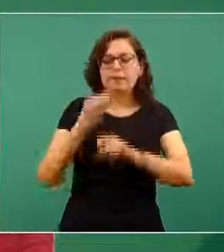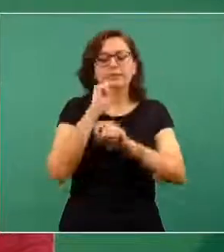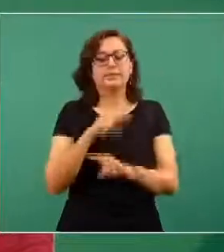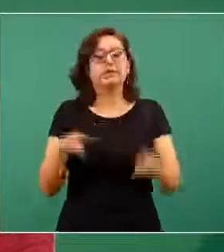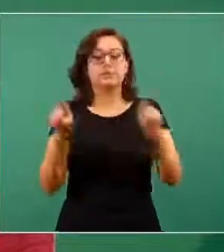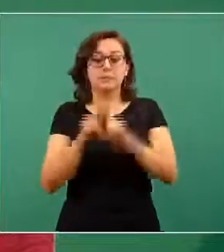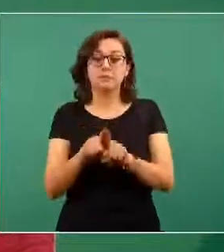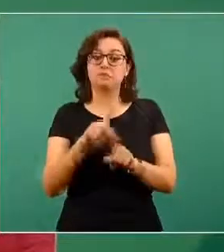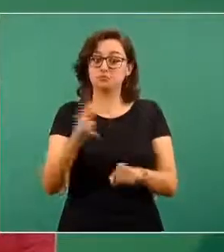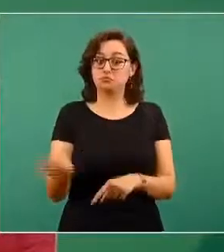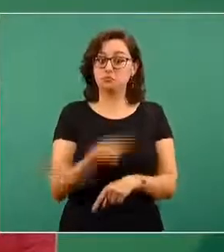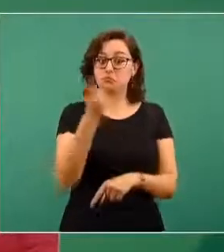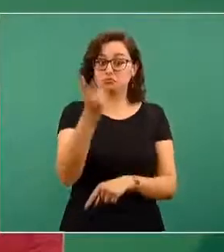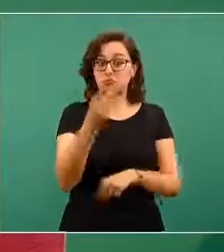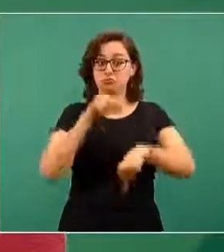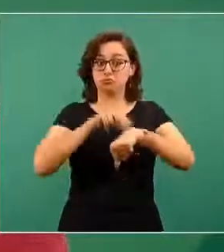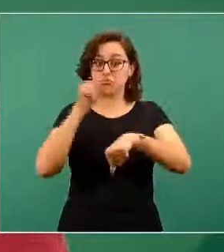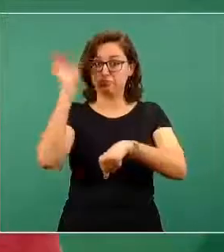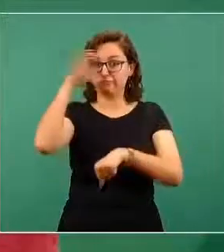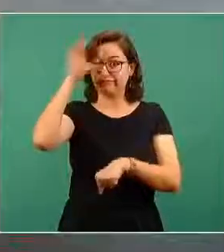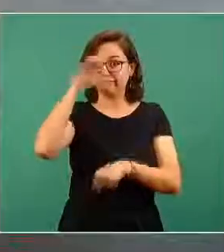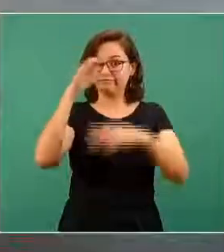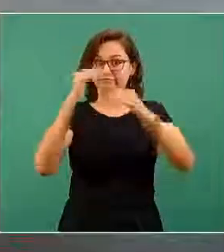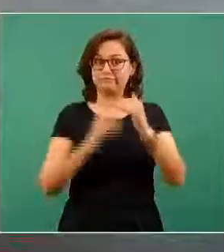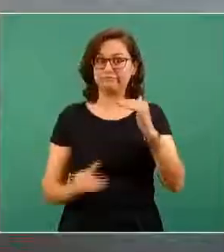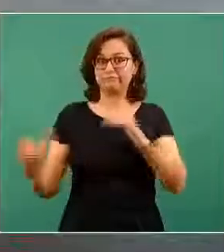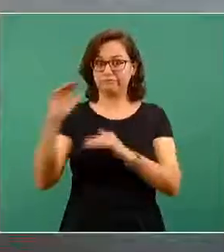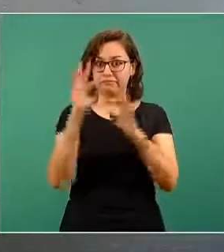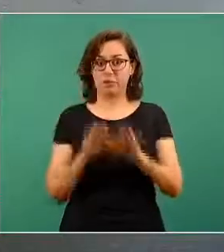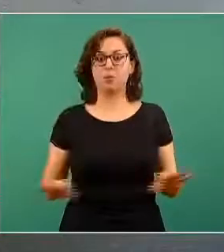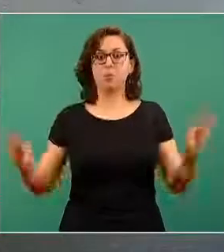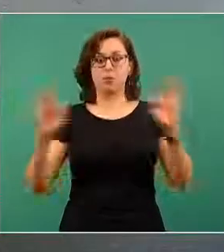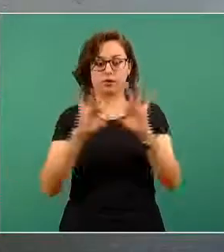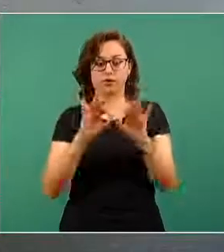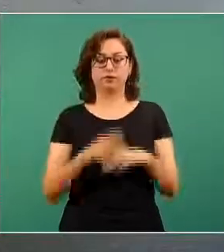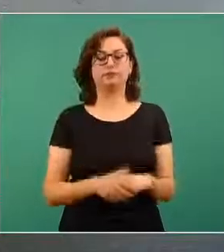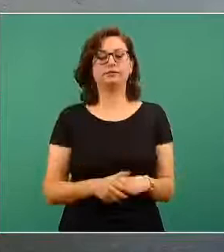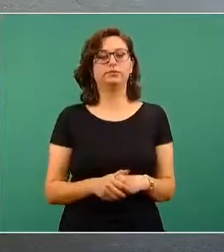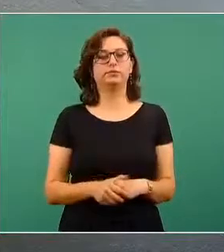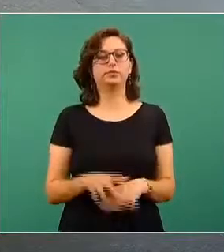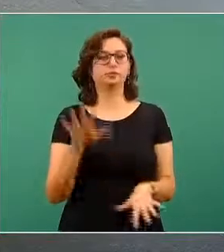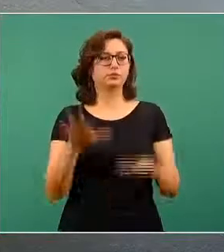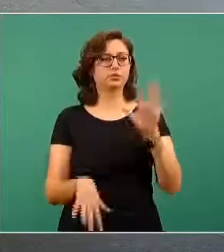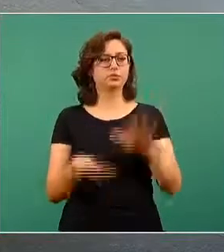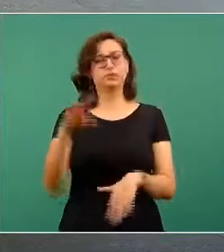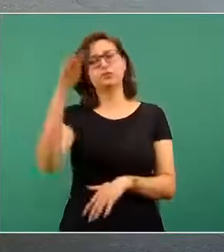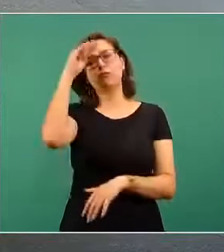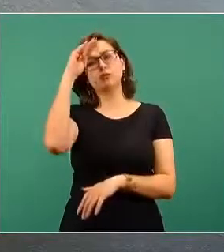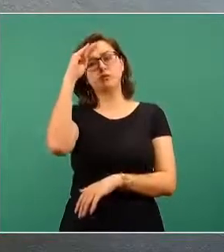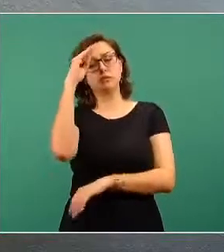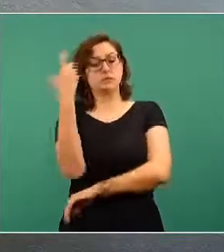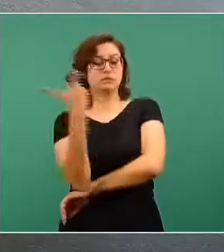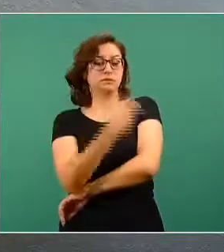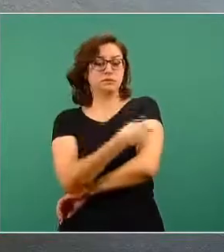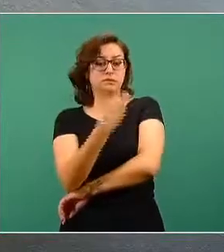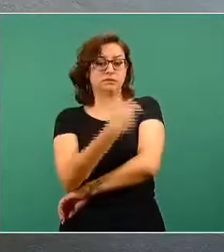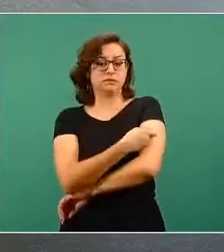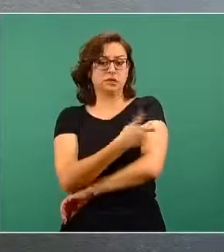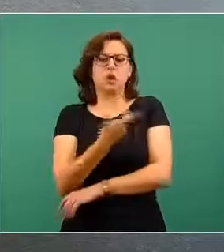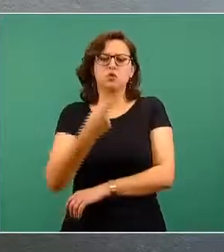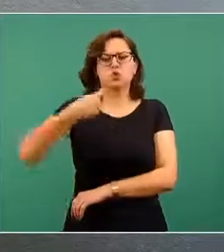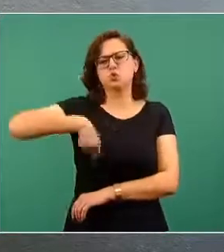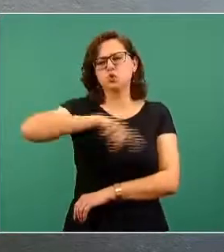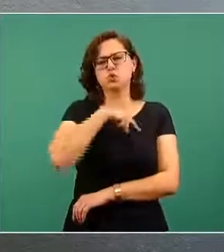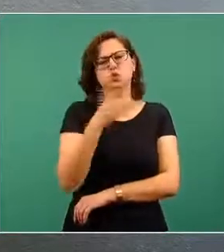es una pregunta científicamente relevante. En general, cuando uno piensa en las vacunas, sobre todo las vacunas a las que estamos